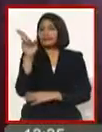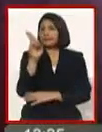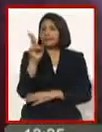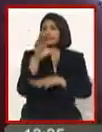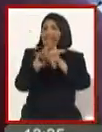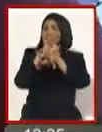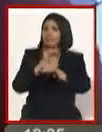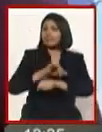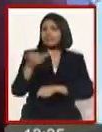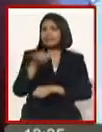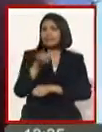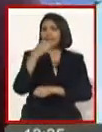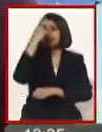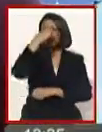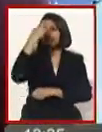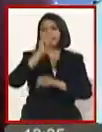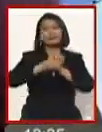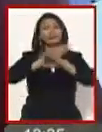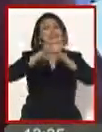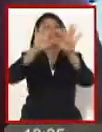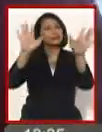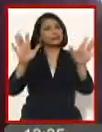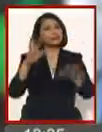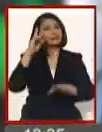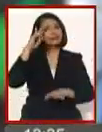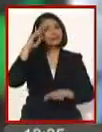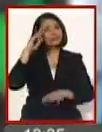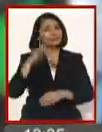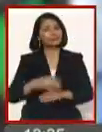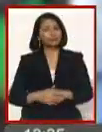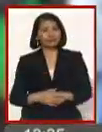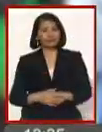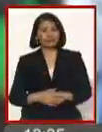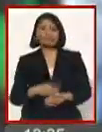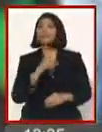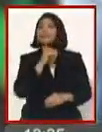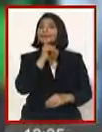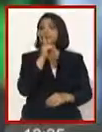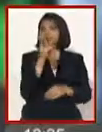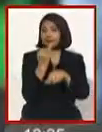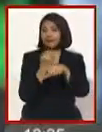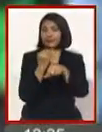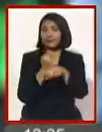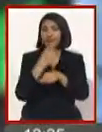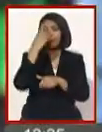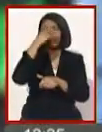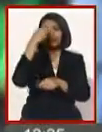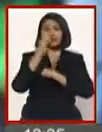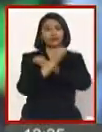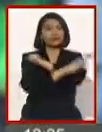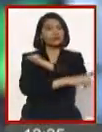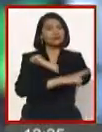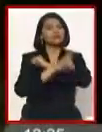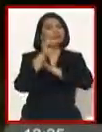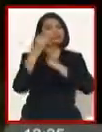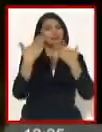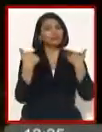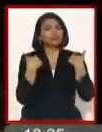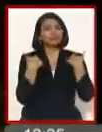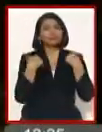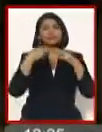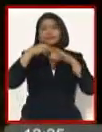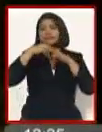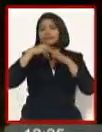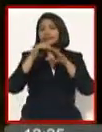el rito, todo igual que la Iglesia. Esto es claro, una clara suplantación. Además, aseguraron de que esta Iglesia Católica Nacional no tiene ninguna